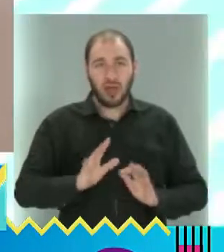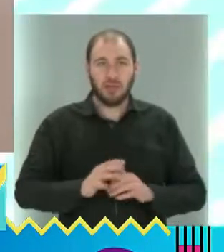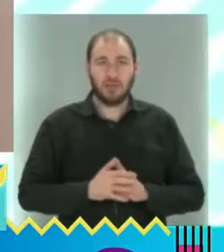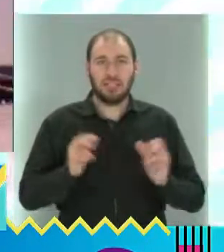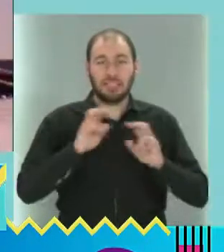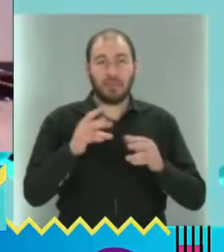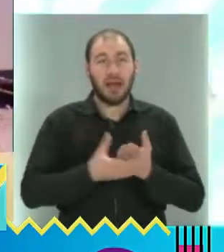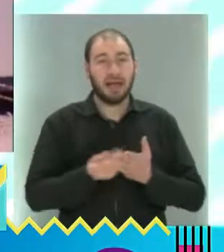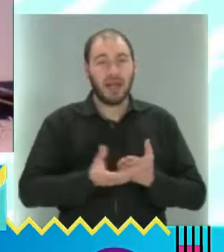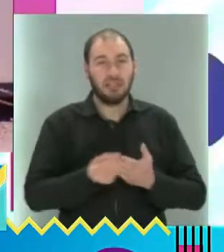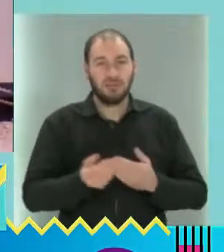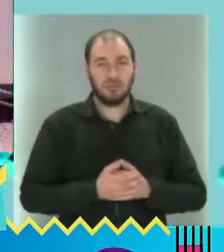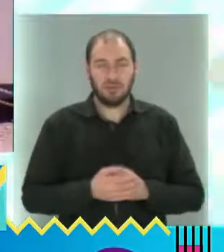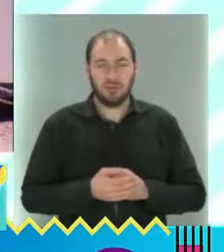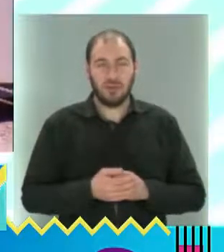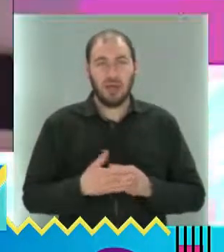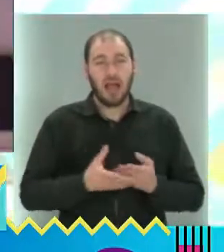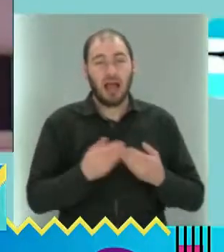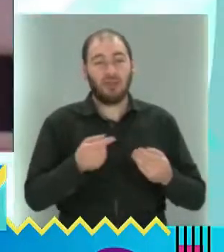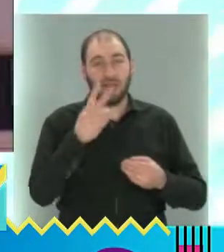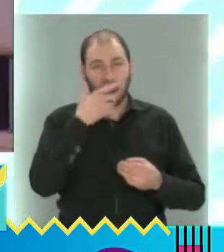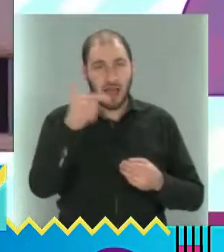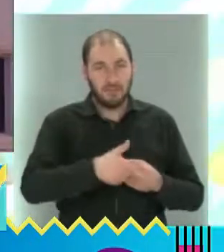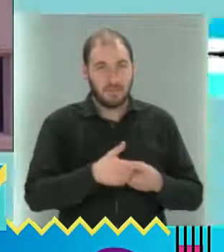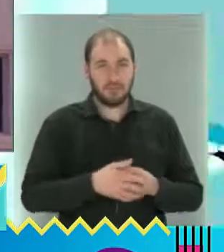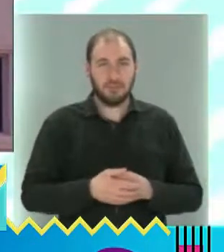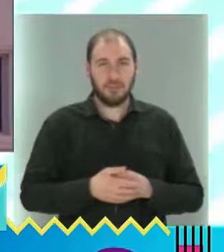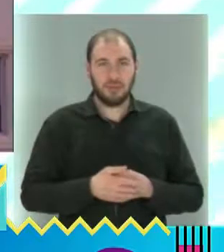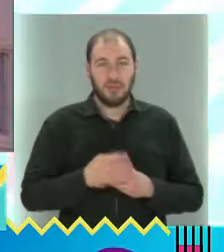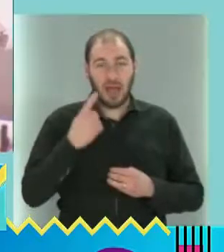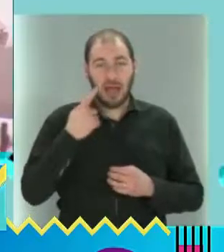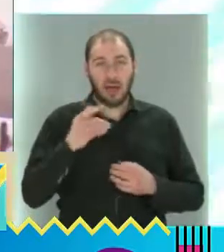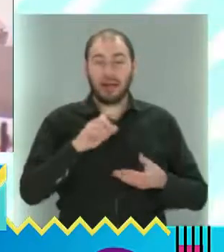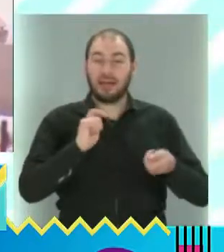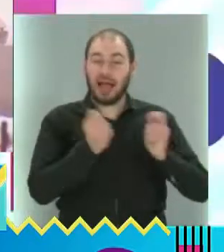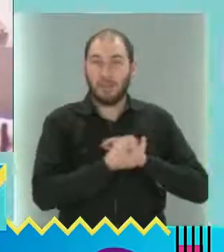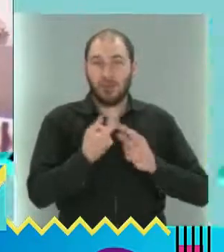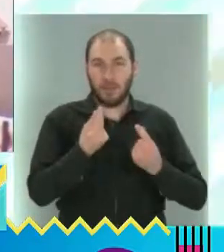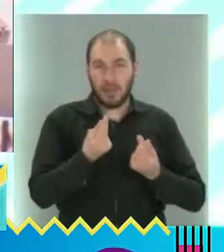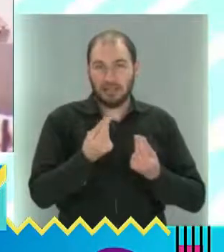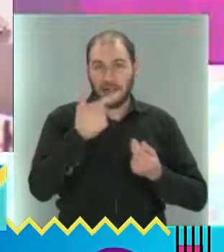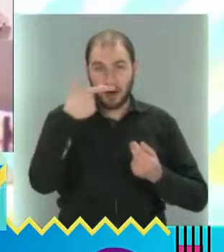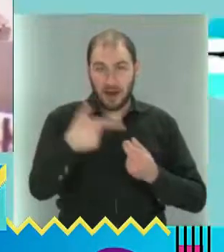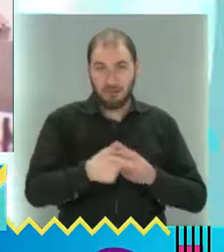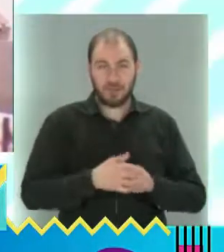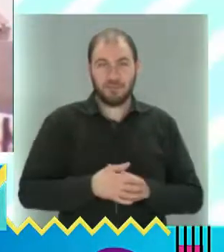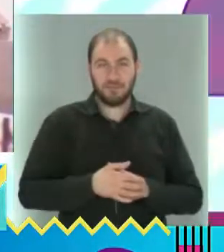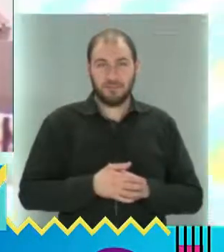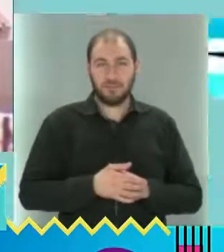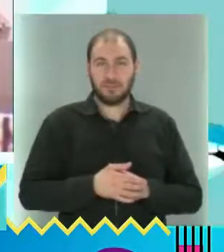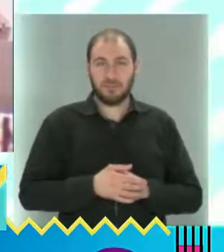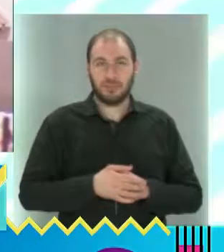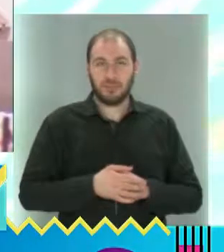el tema de los costos de los combustibles, en la modificación del precio de la nafta, pongámoslo